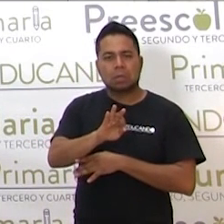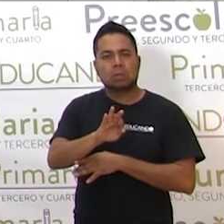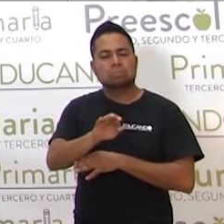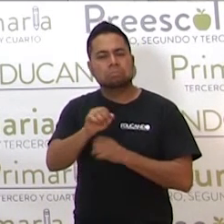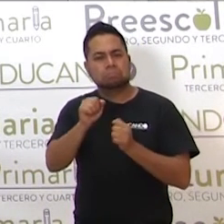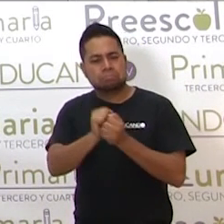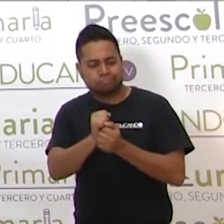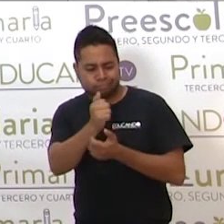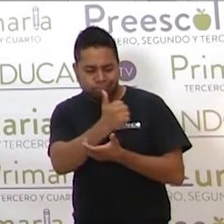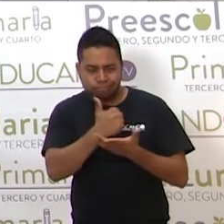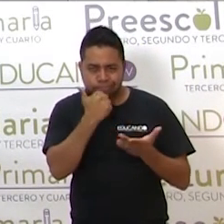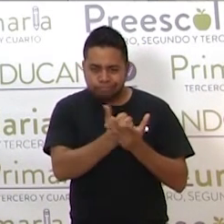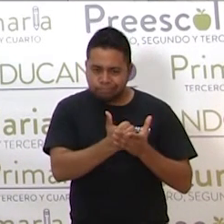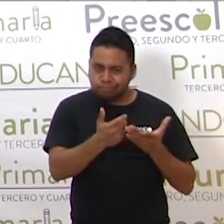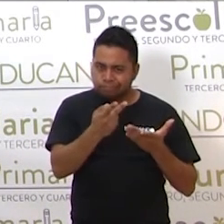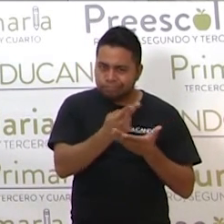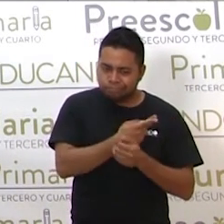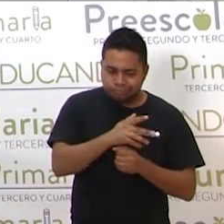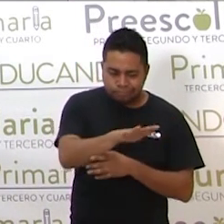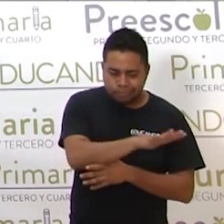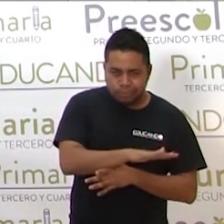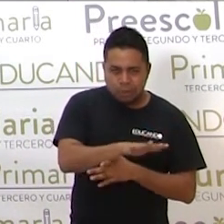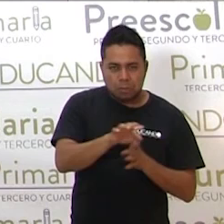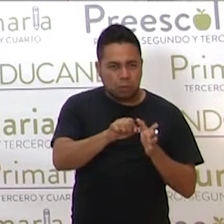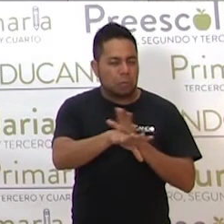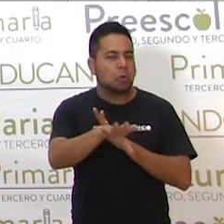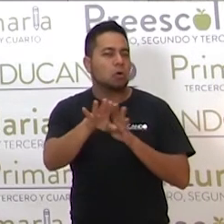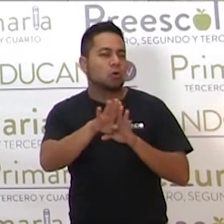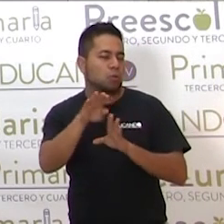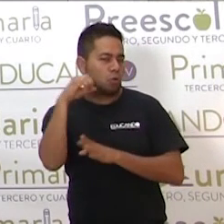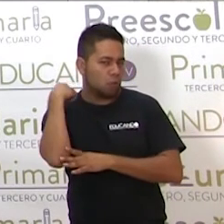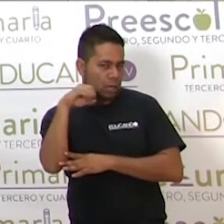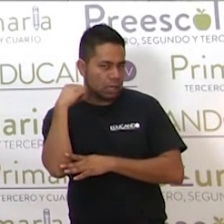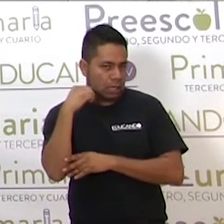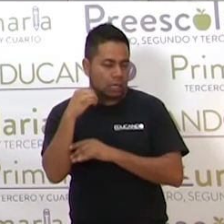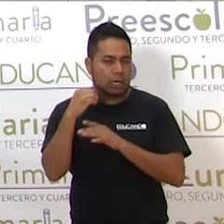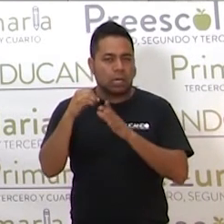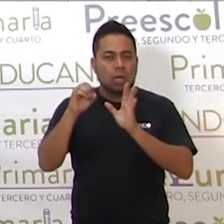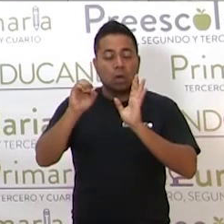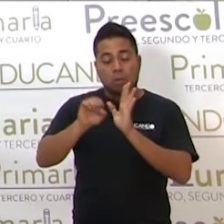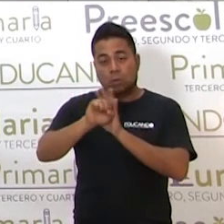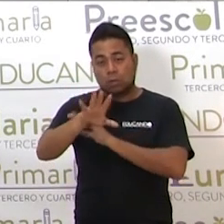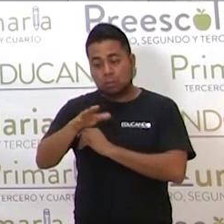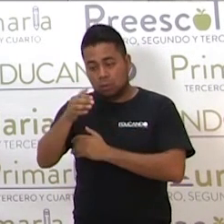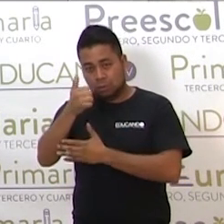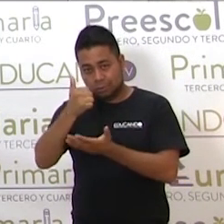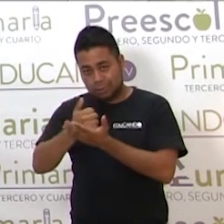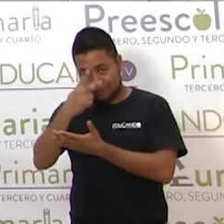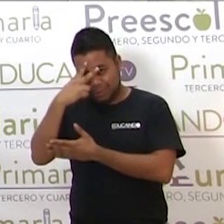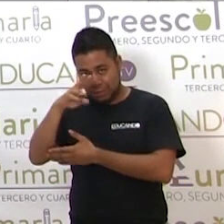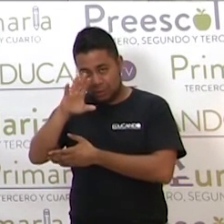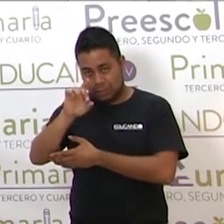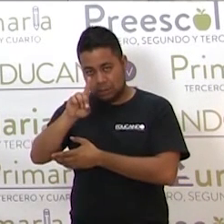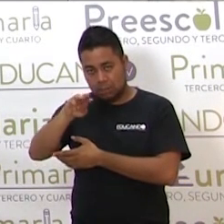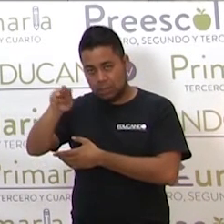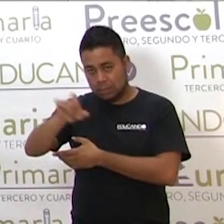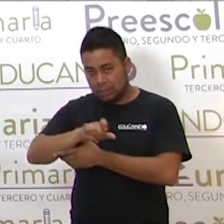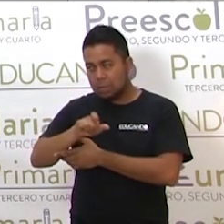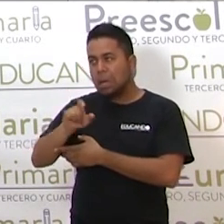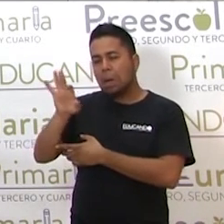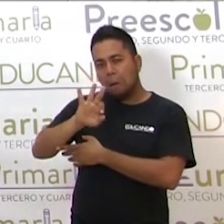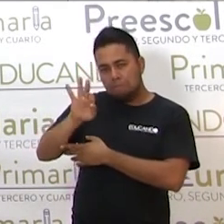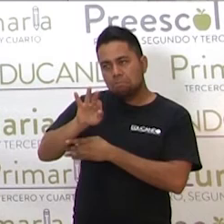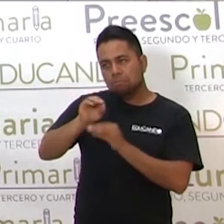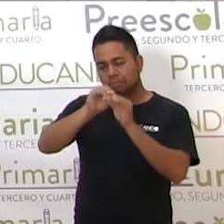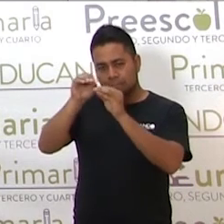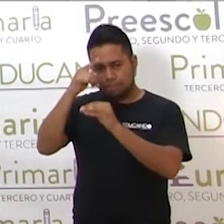ya sea en una ciudad como Oaxaca o en una metrópolis como es la Ciudad de México. Así veríamos qué